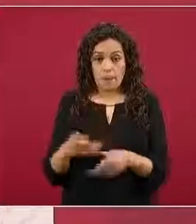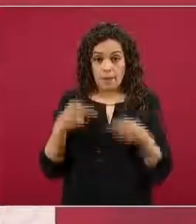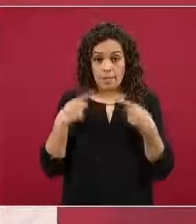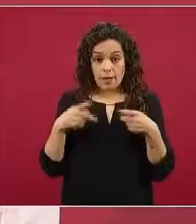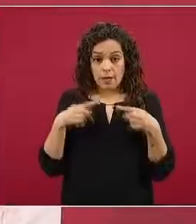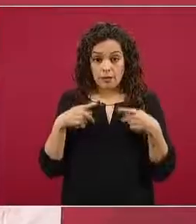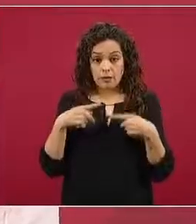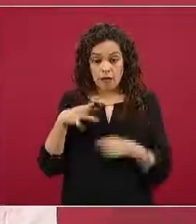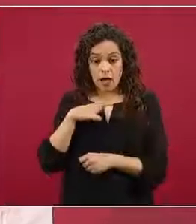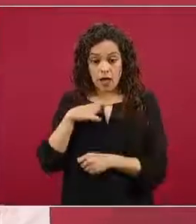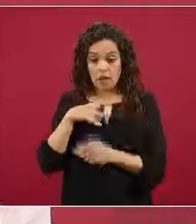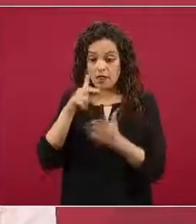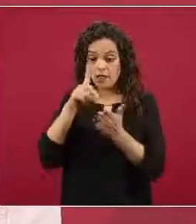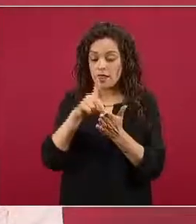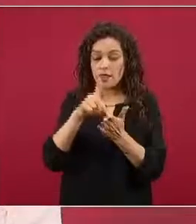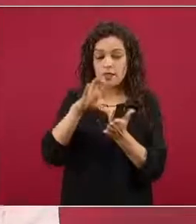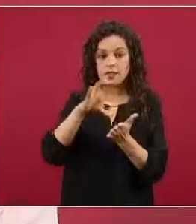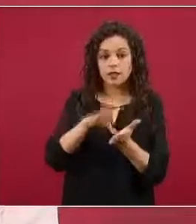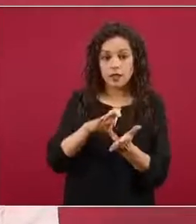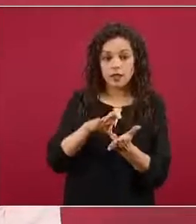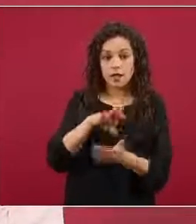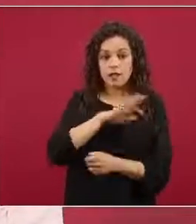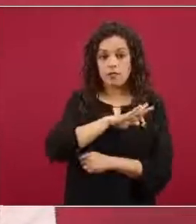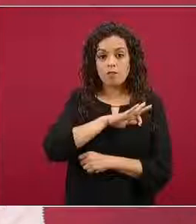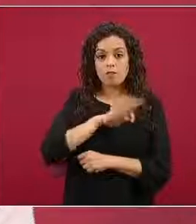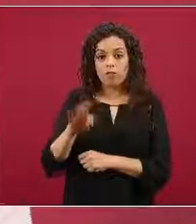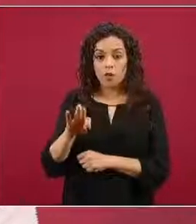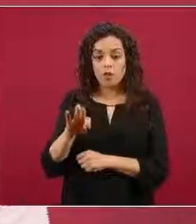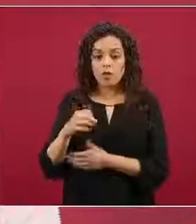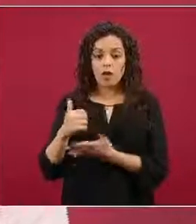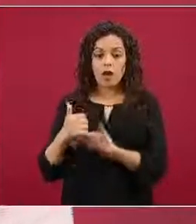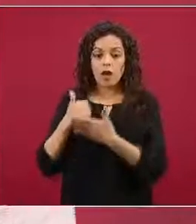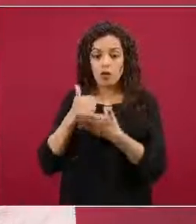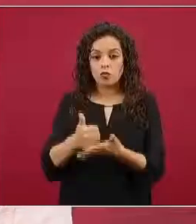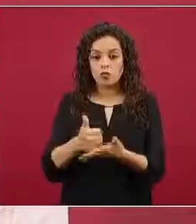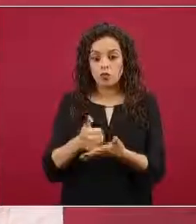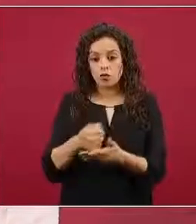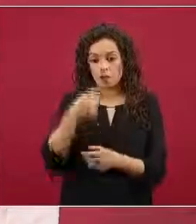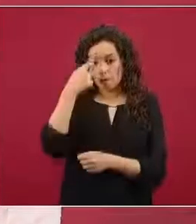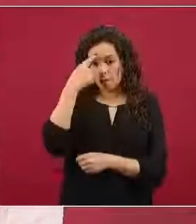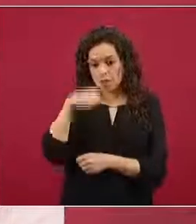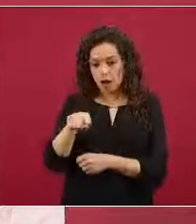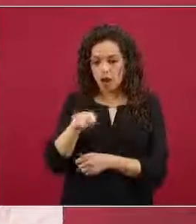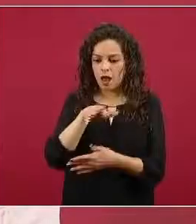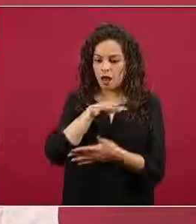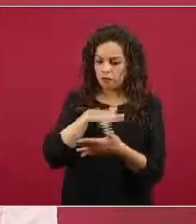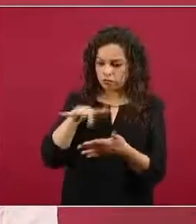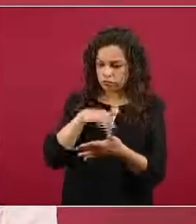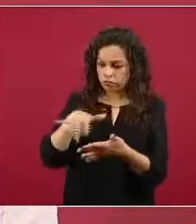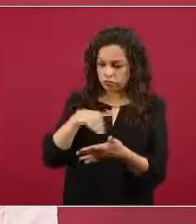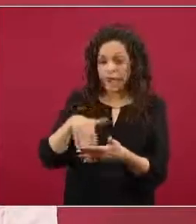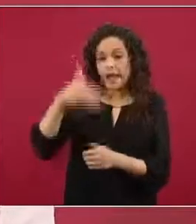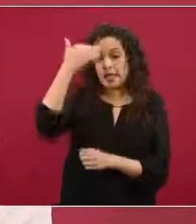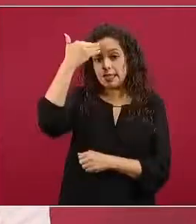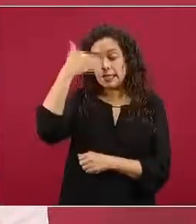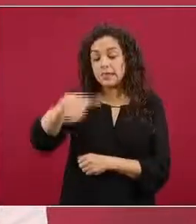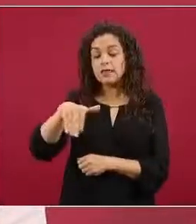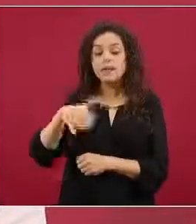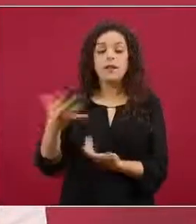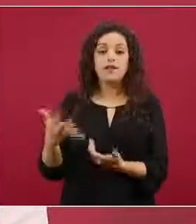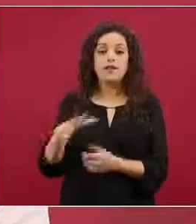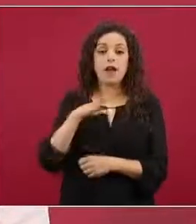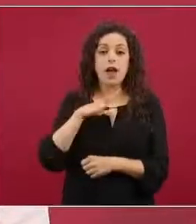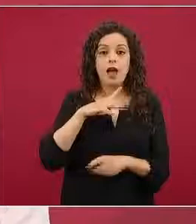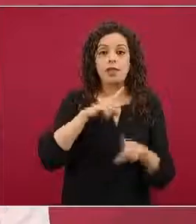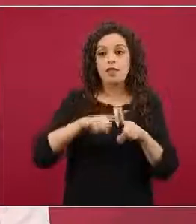una discapacidad le den lectura y que sepan cuáles son las formas